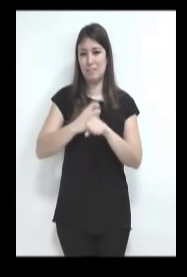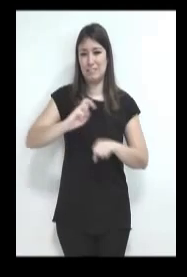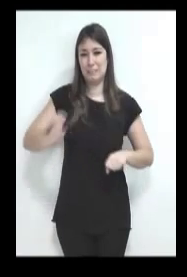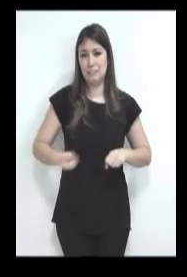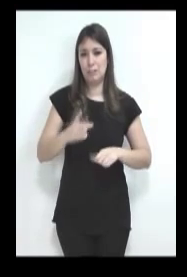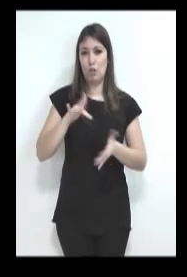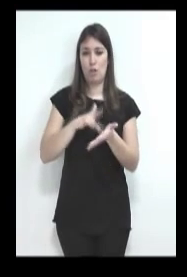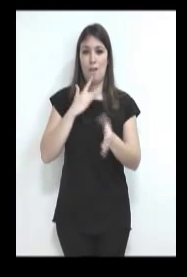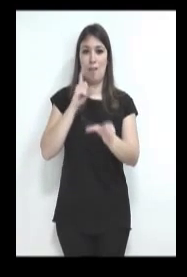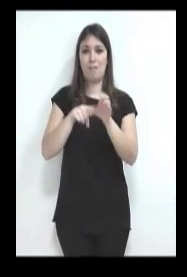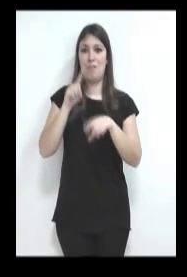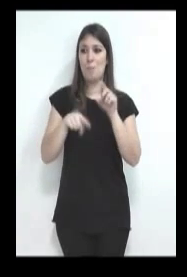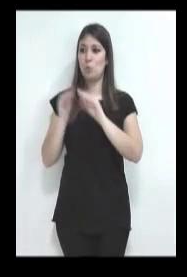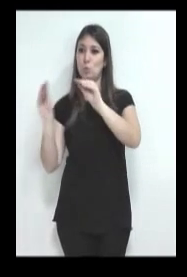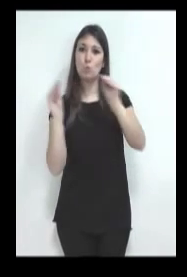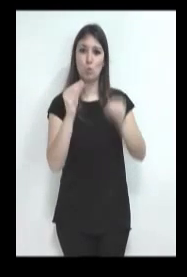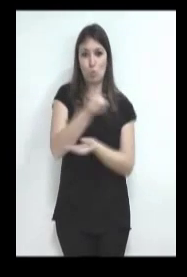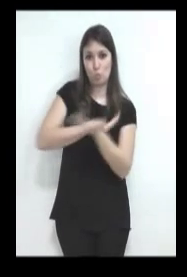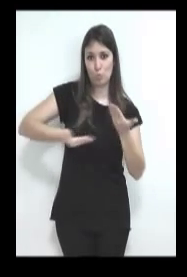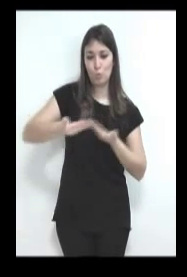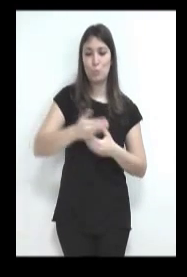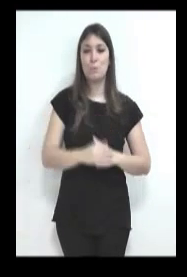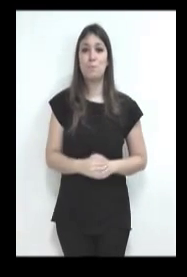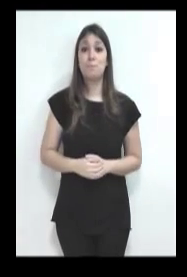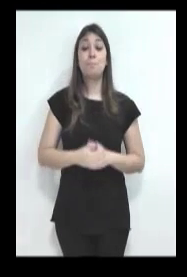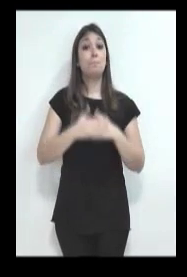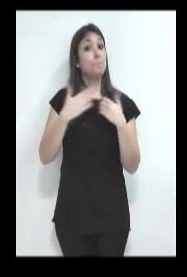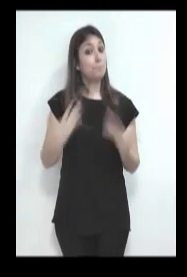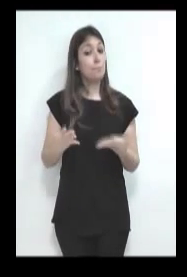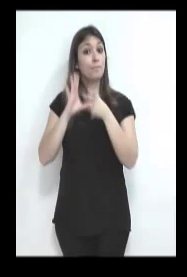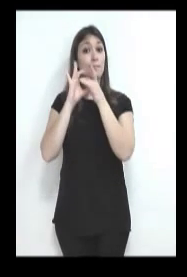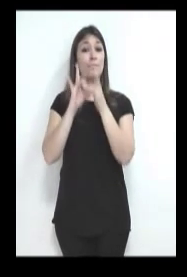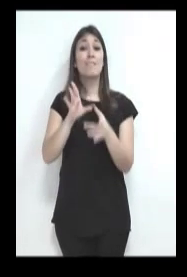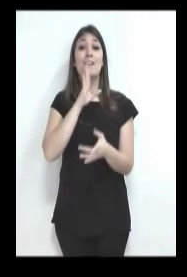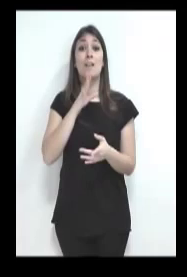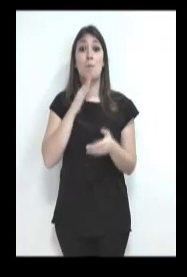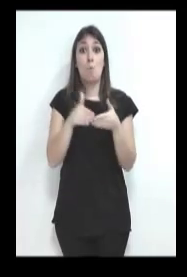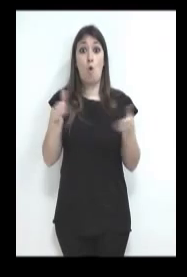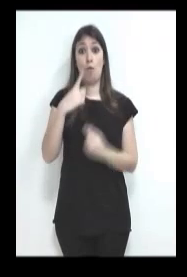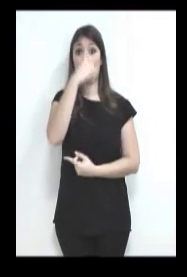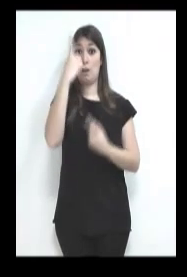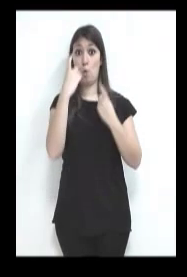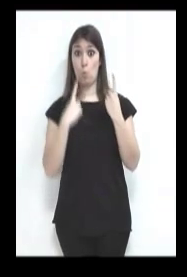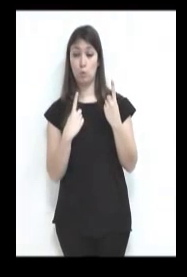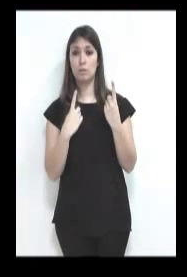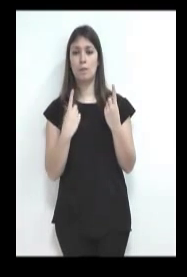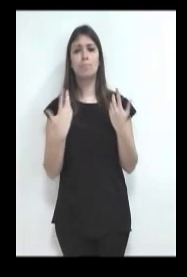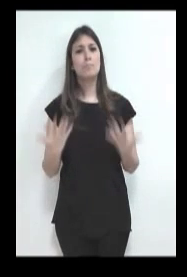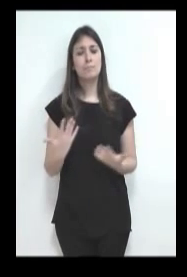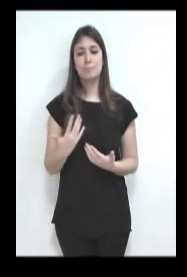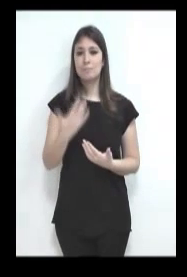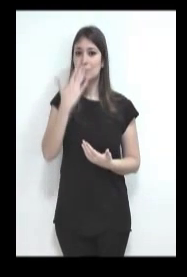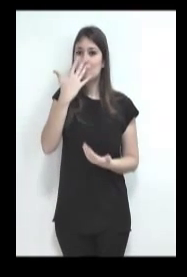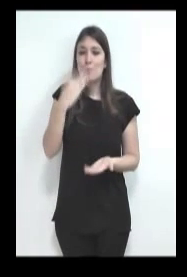vamos participando unos y otros. Con respecto a esta primera pregunta, muchas veces